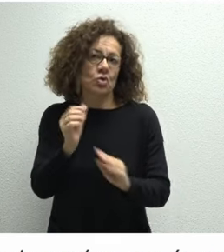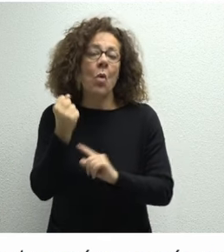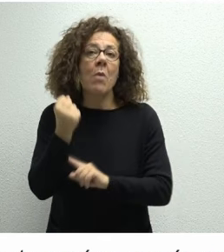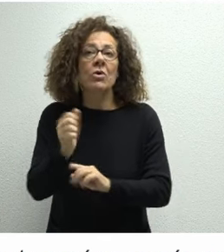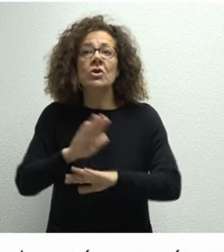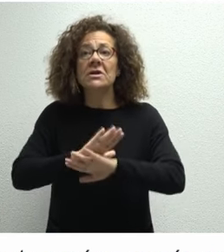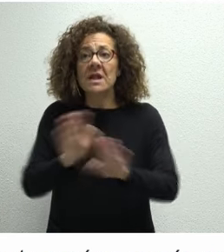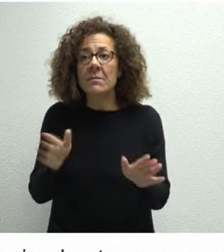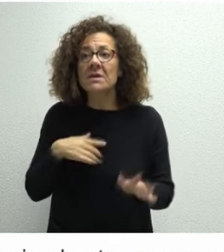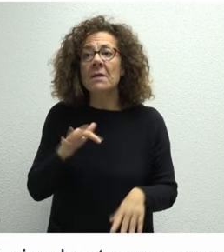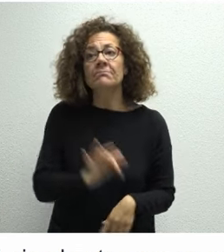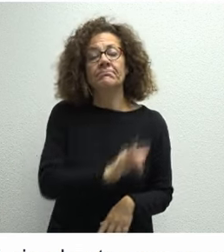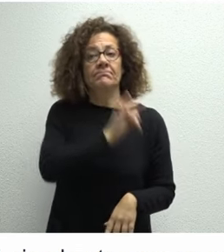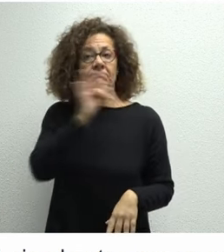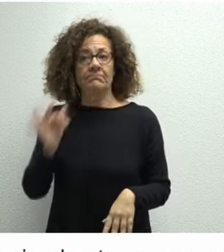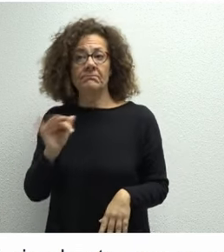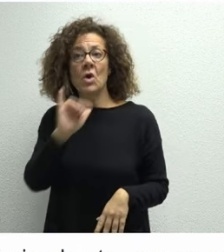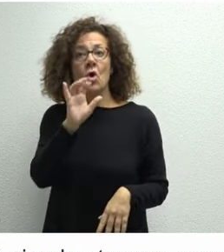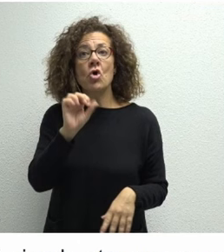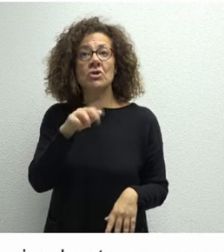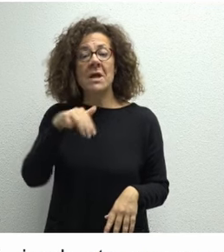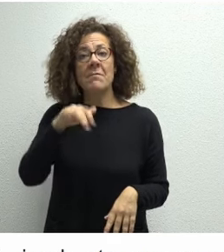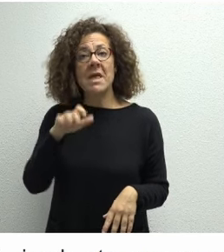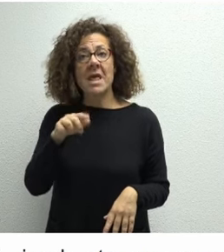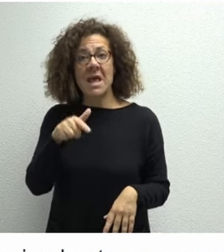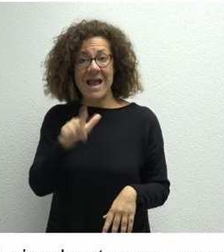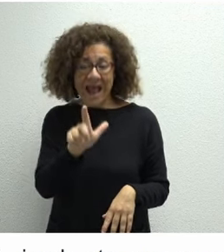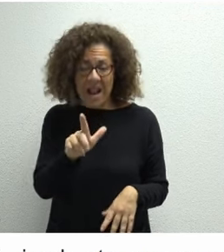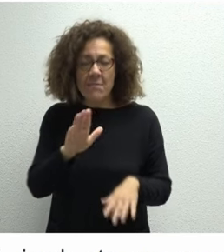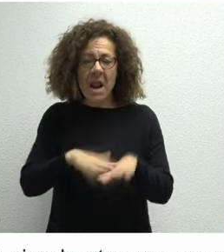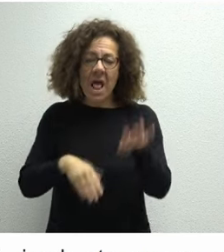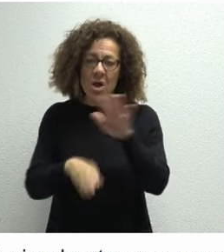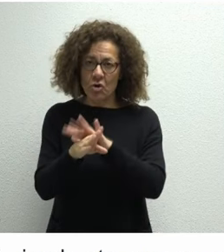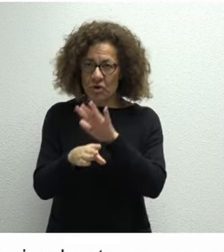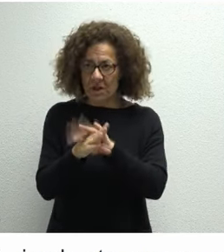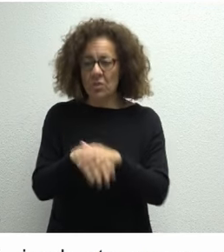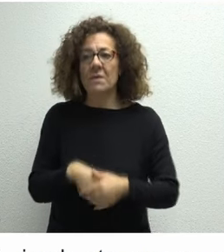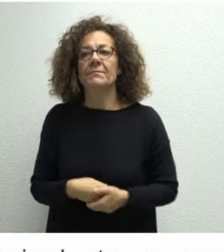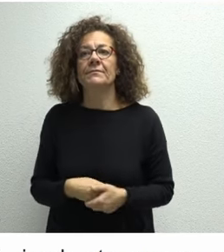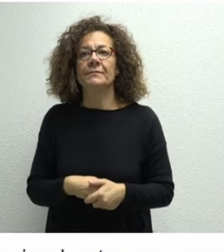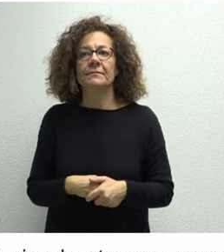que nada doy la palabra a José Miguel para que continúe la la exposición